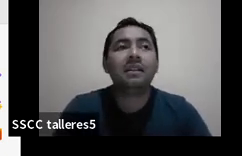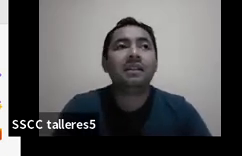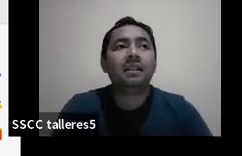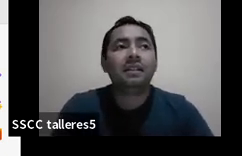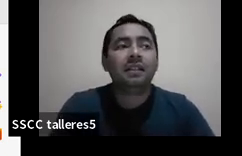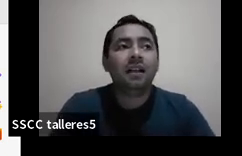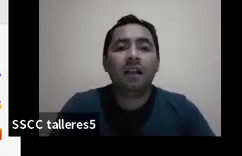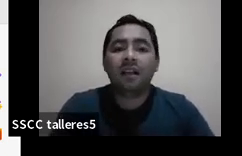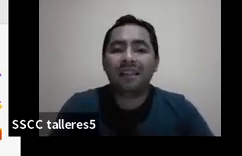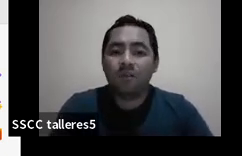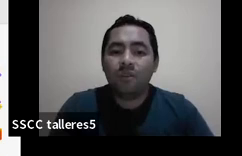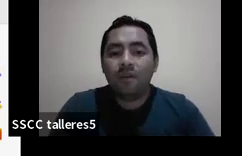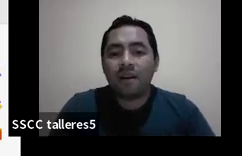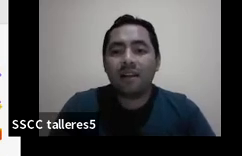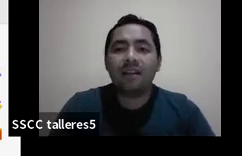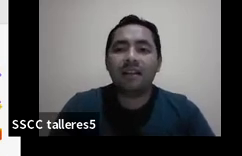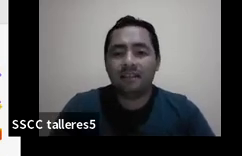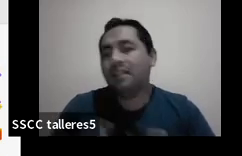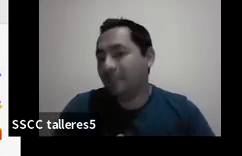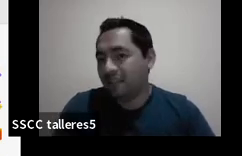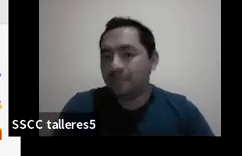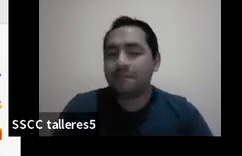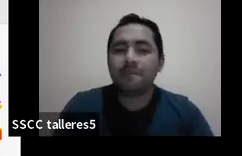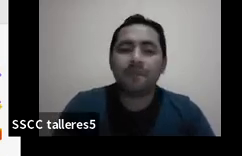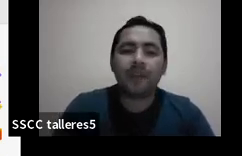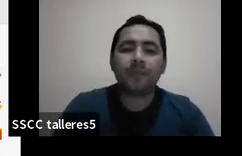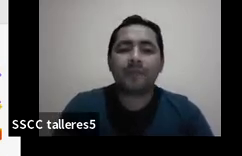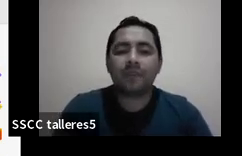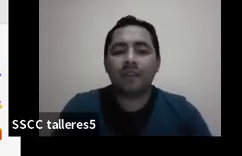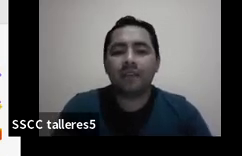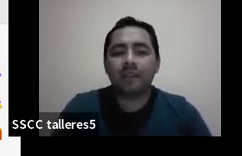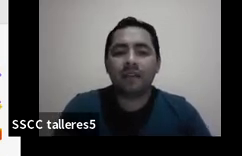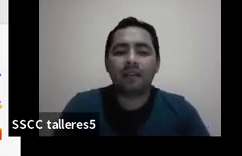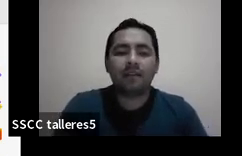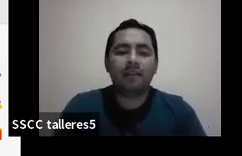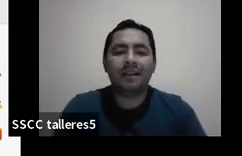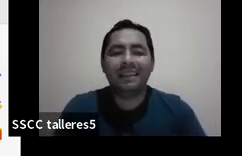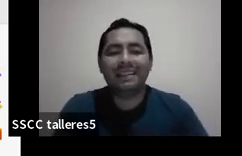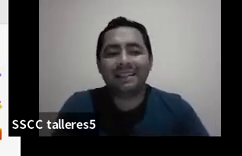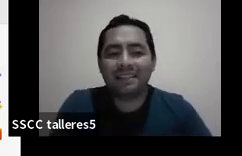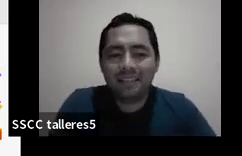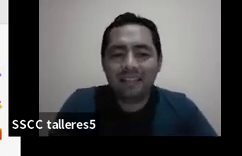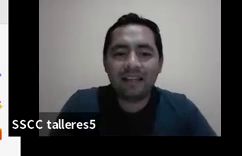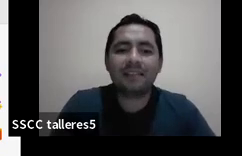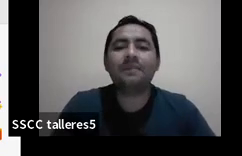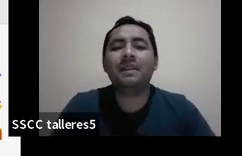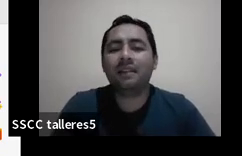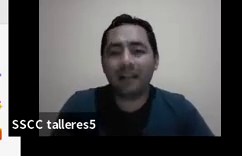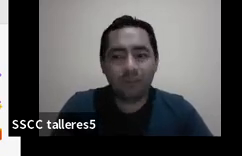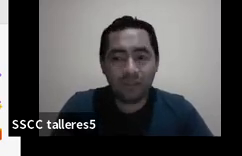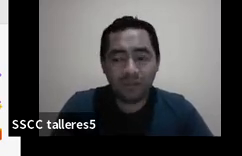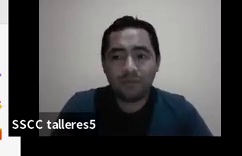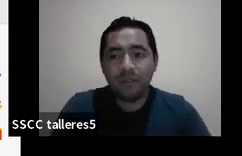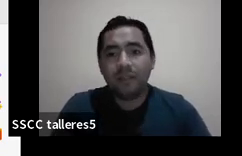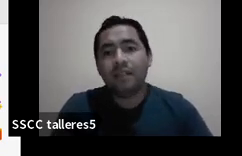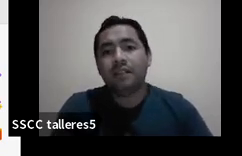¿no? La segunda barrera es en la niñez, ¿ya? La inaccesibilidad